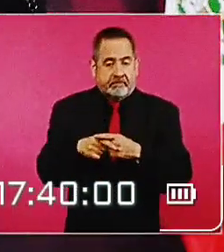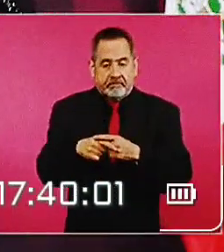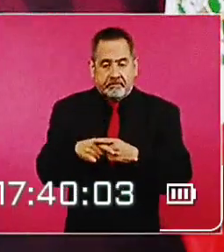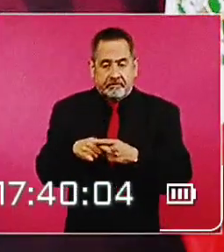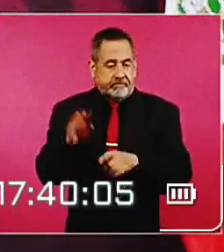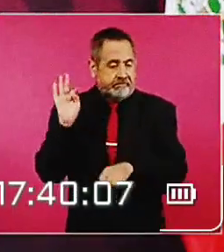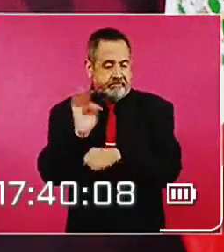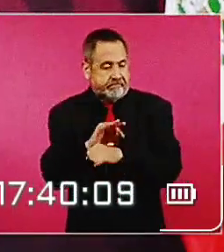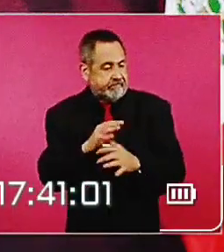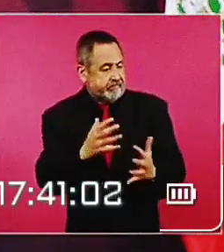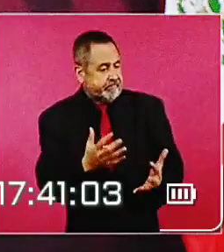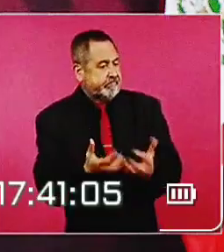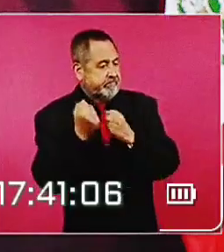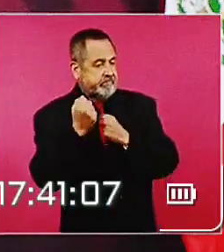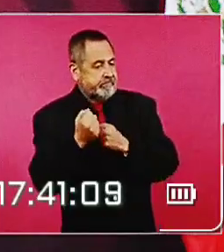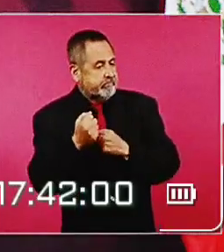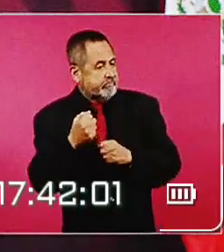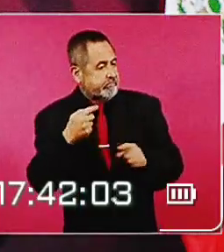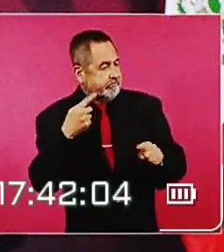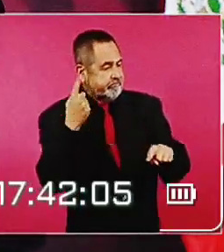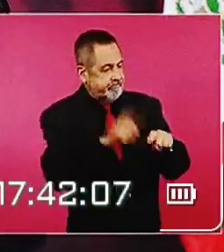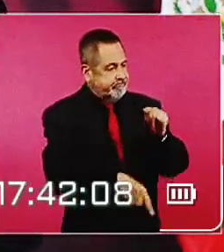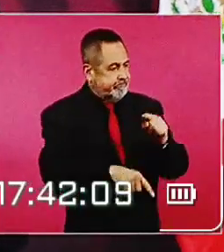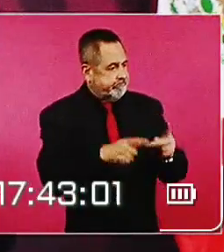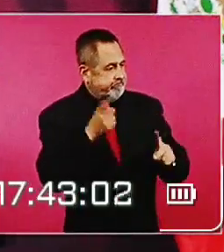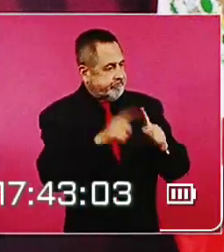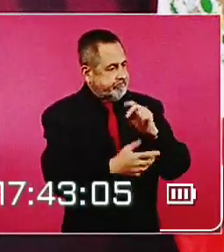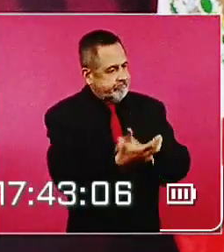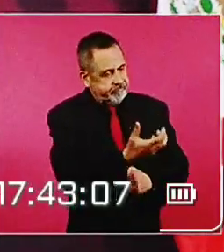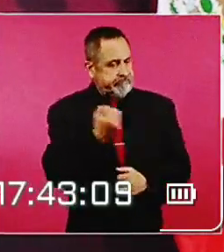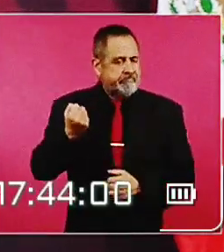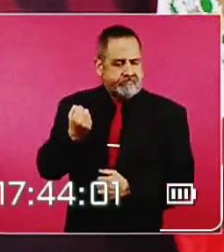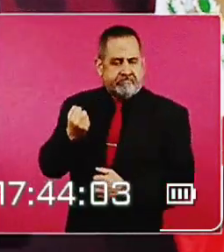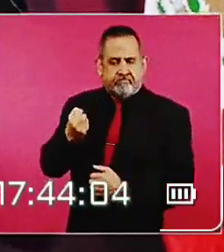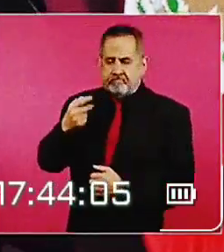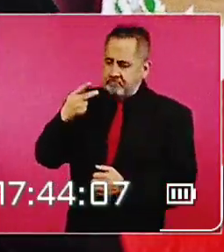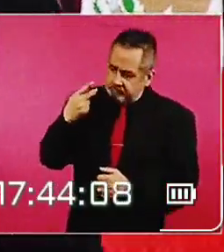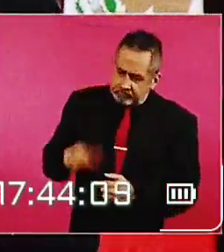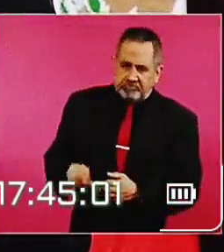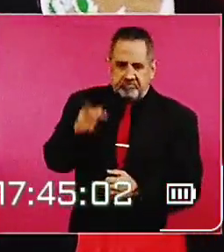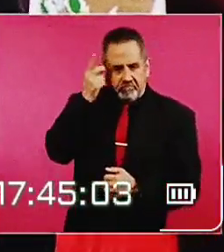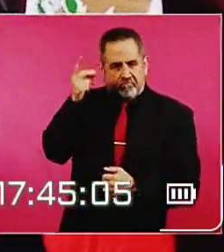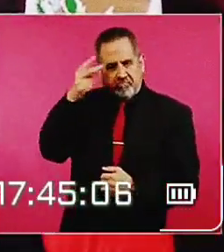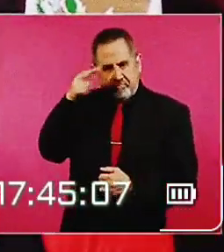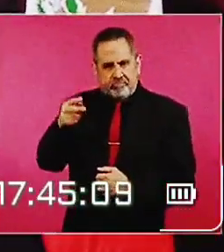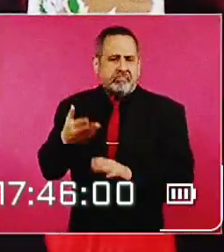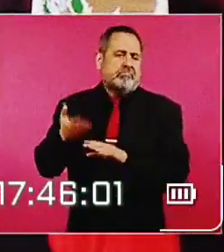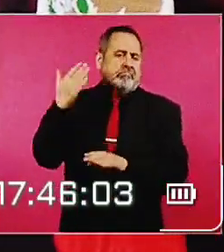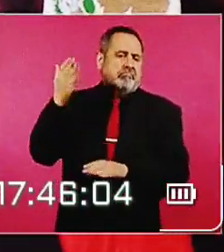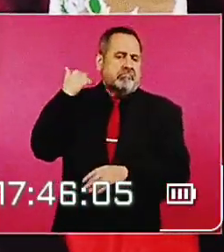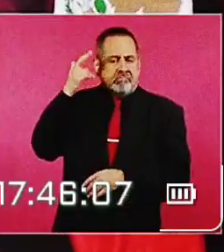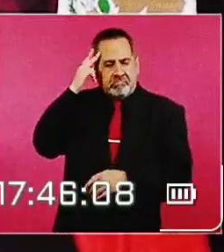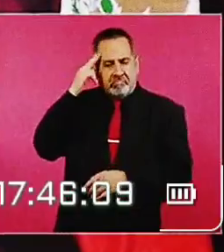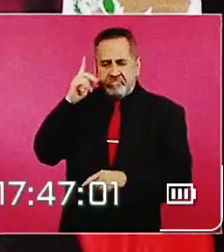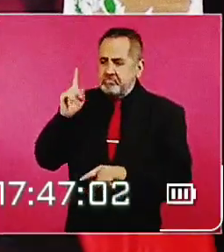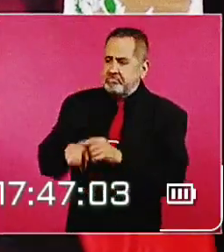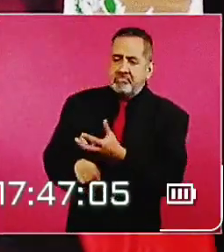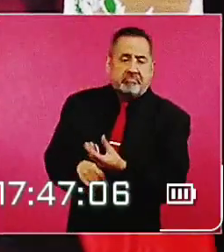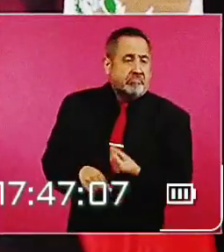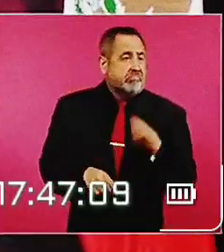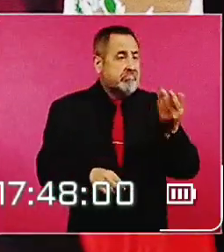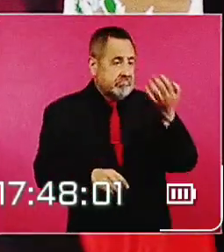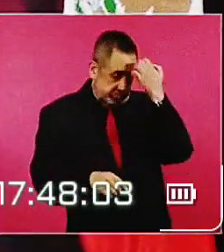rescate de los bienes que Porfirio Díaz había entregado a